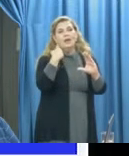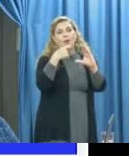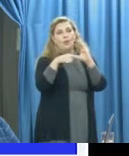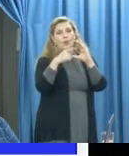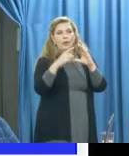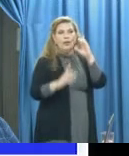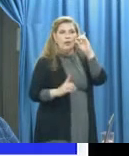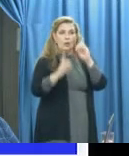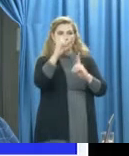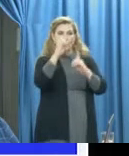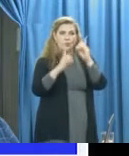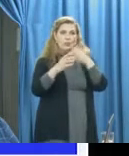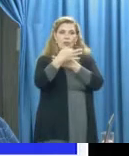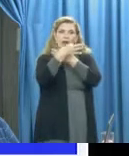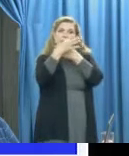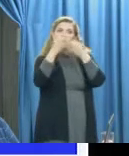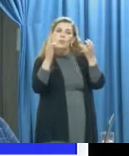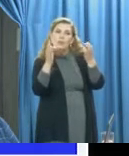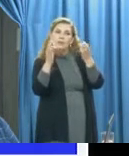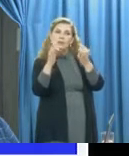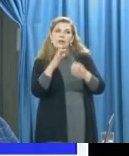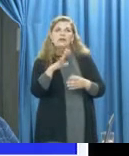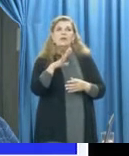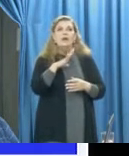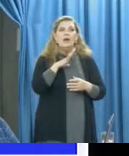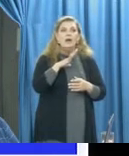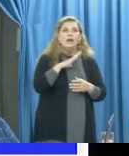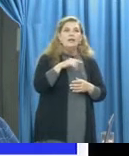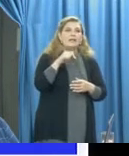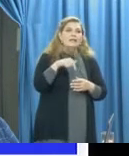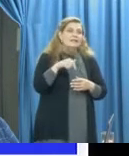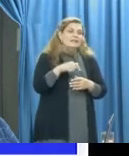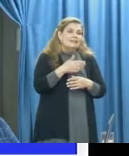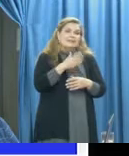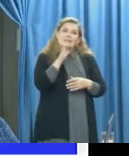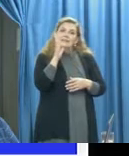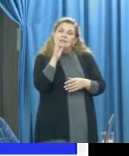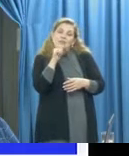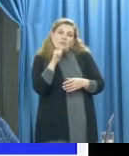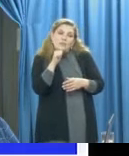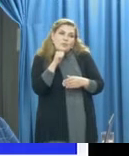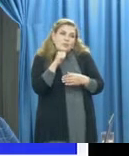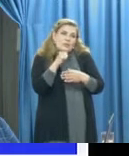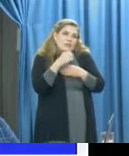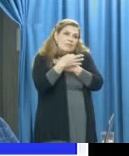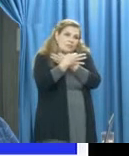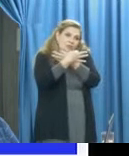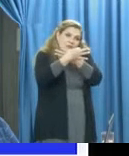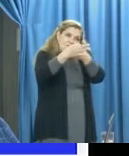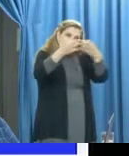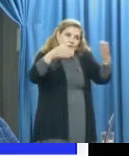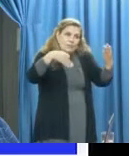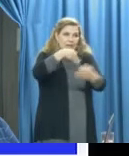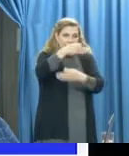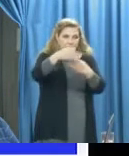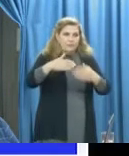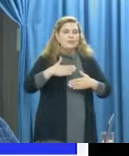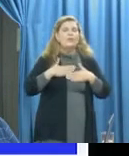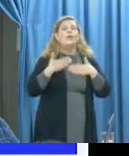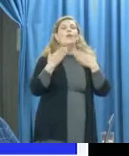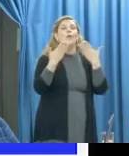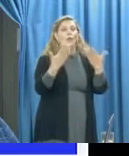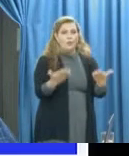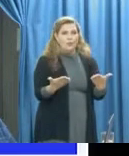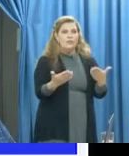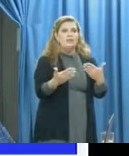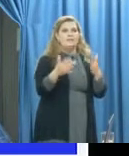dudas, comentarios. A lo mejor aquí no pudimos abarcar algunas cosas, con confianza diríjanse a mí y